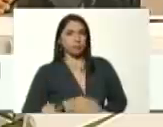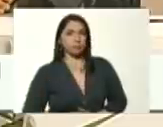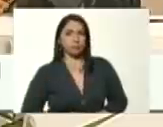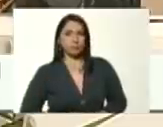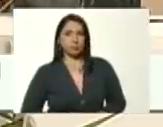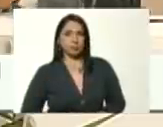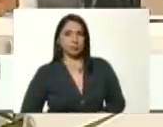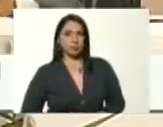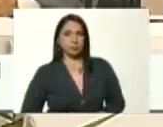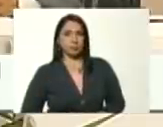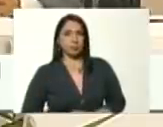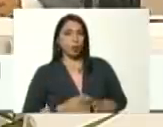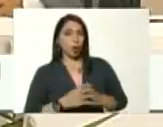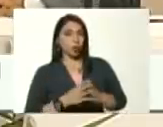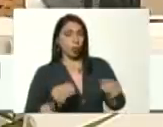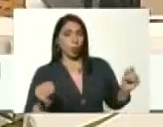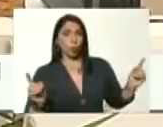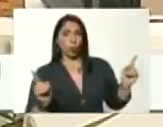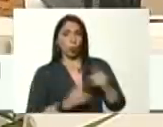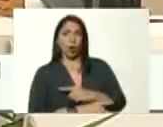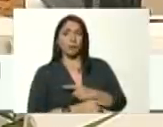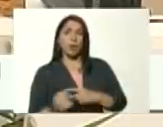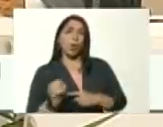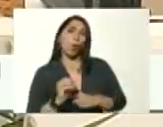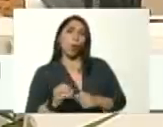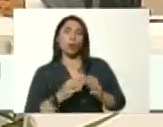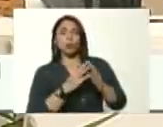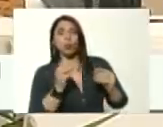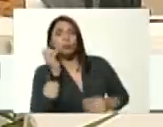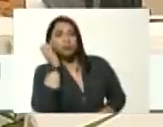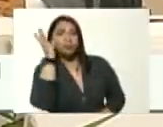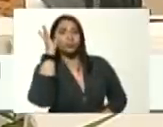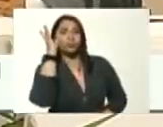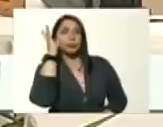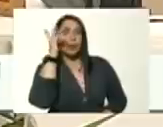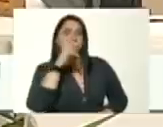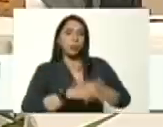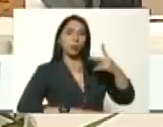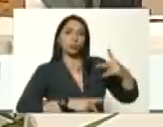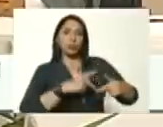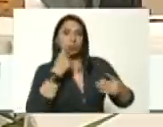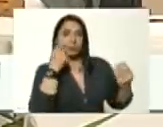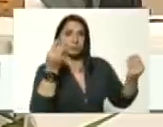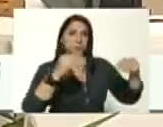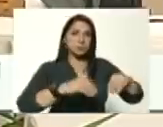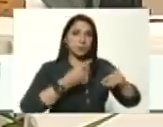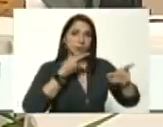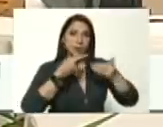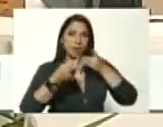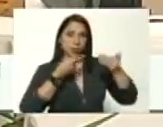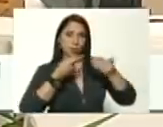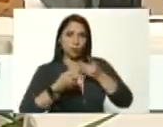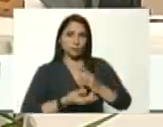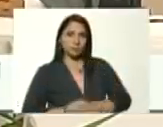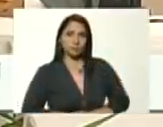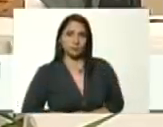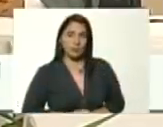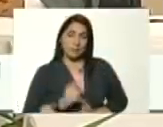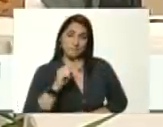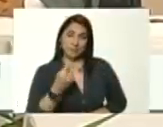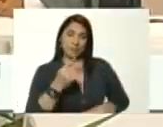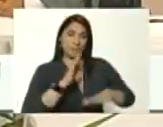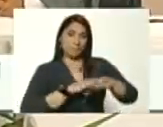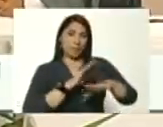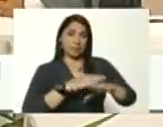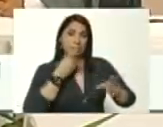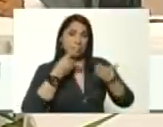todo pasa todo surge desde un proceso de diálogo porque lo primero que ocurre en